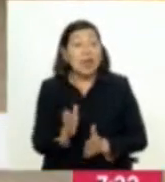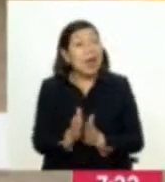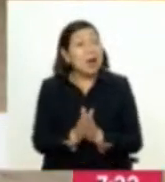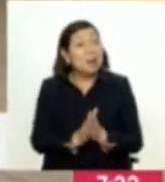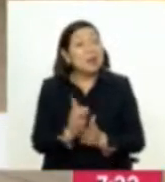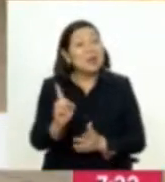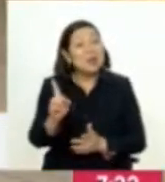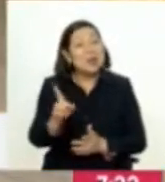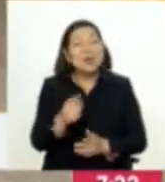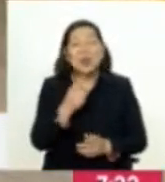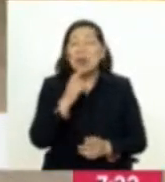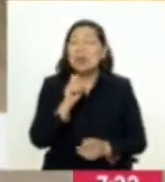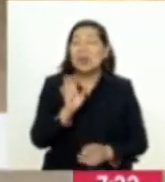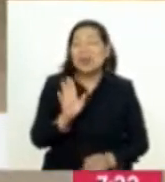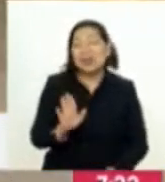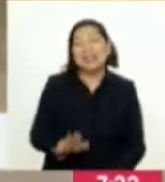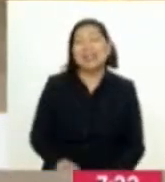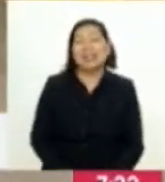aprovecho